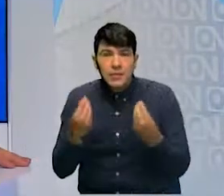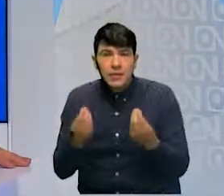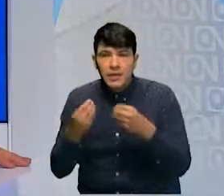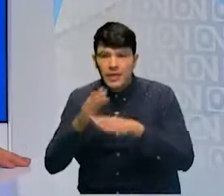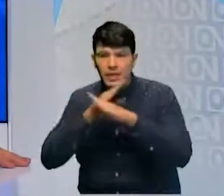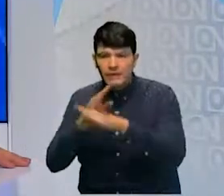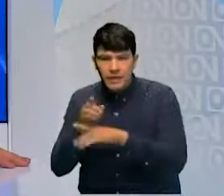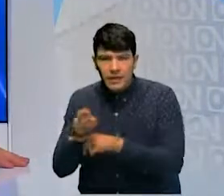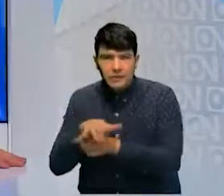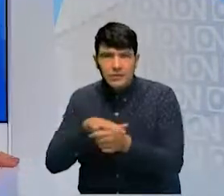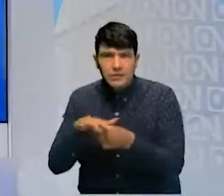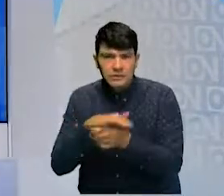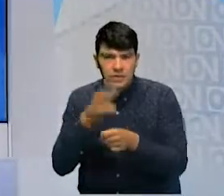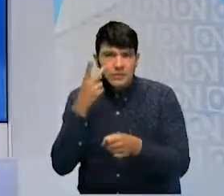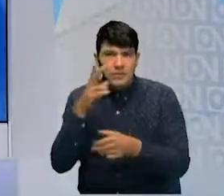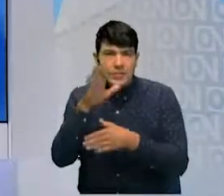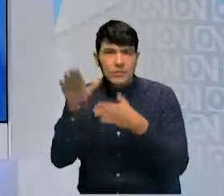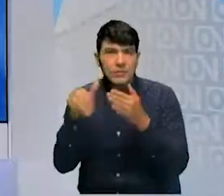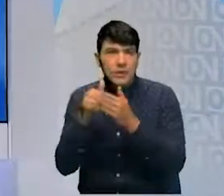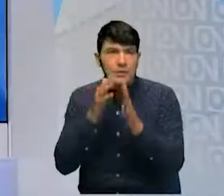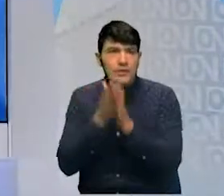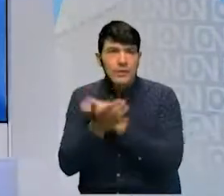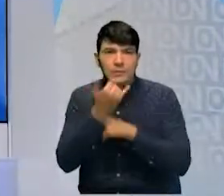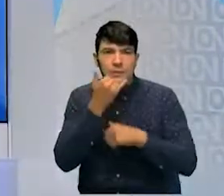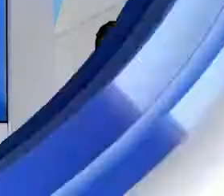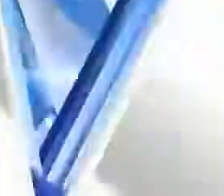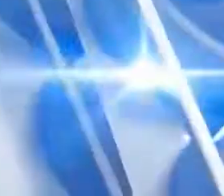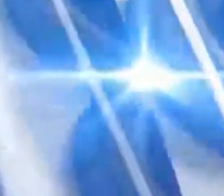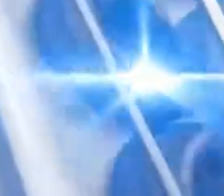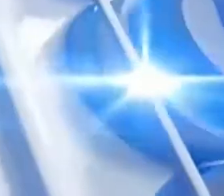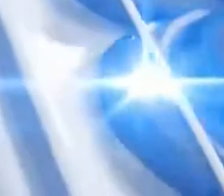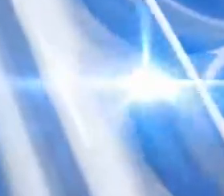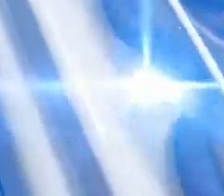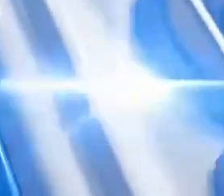este panorama. Pilar Velázquez con todos los detalles. Adelante.